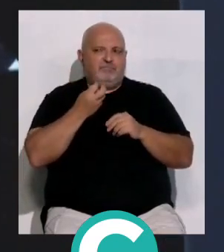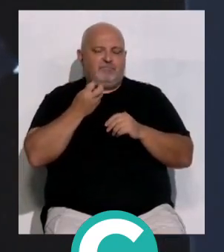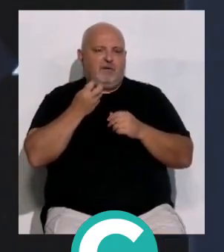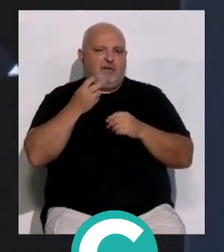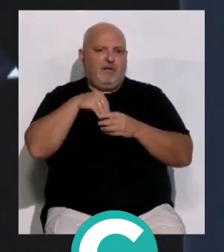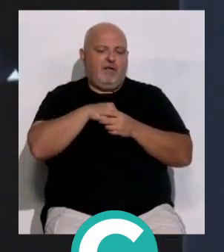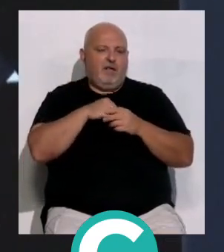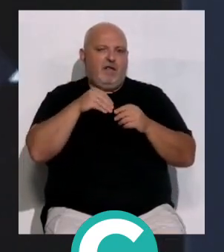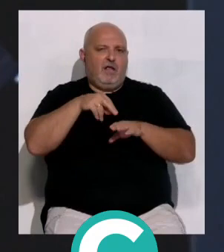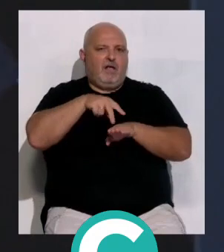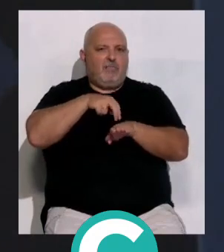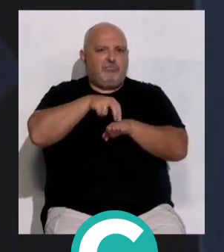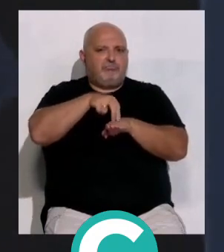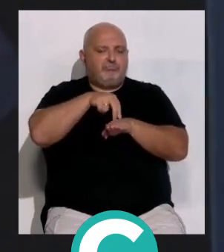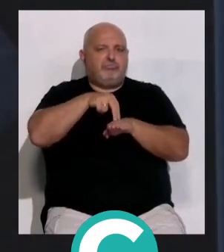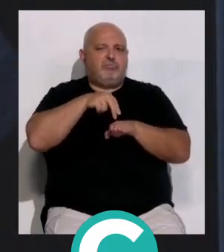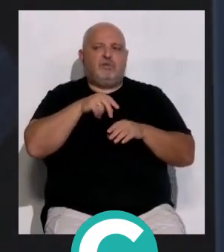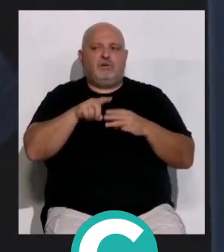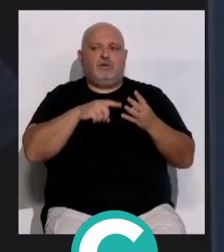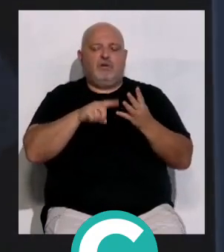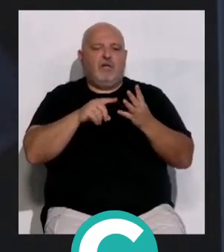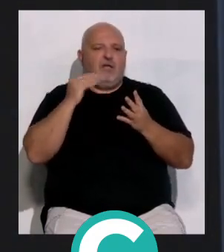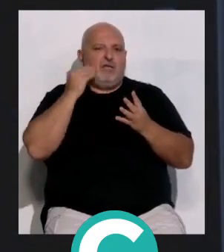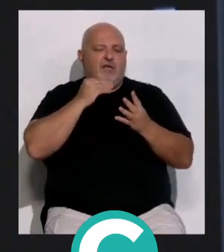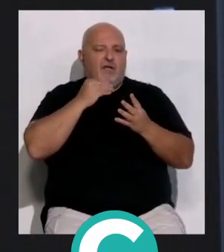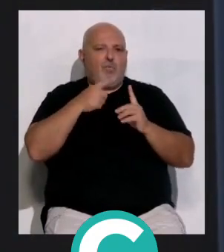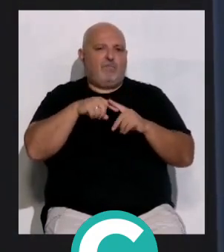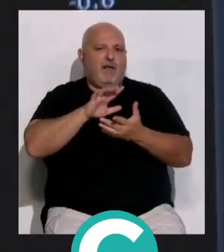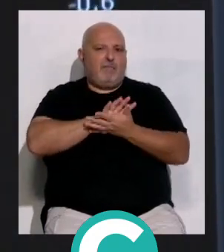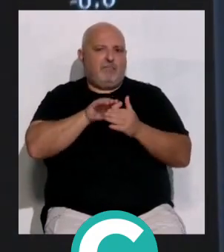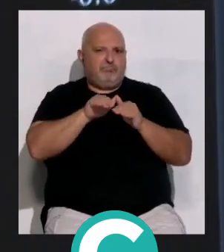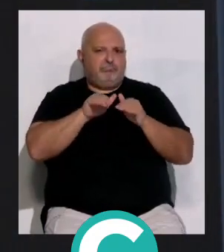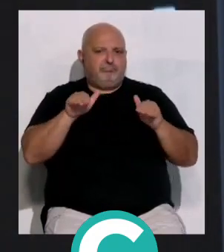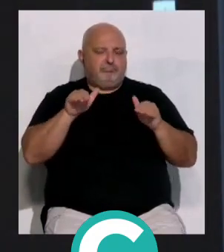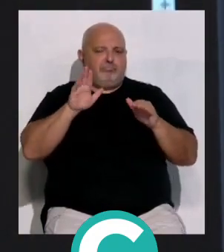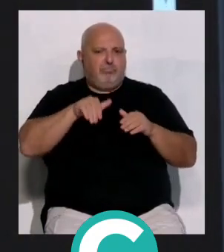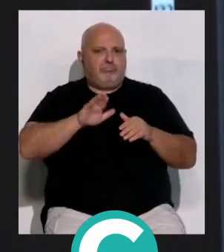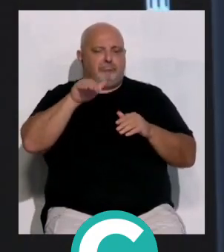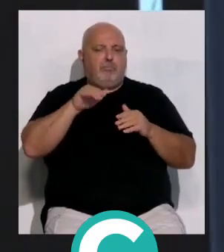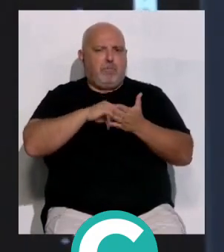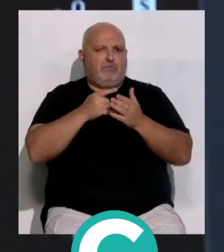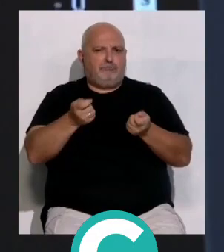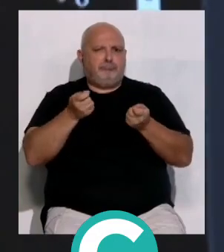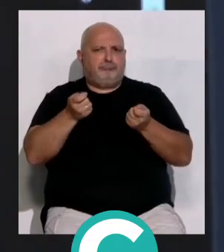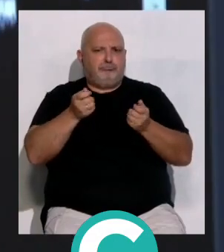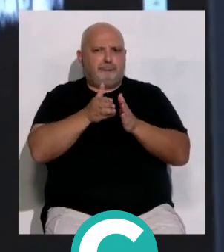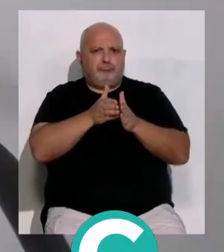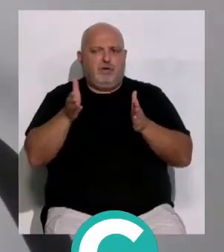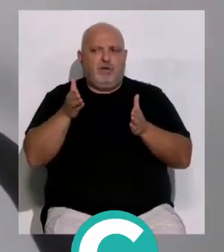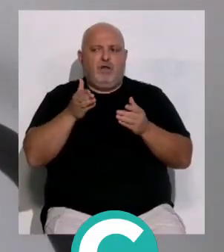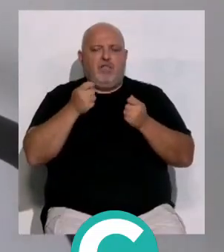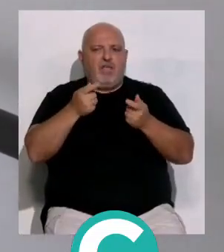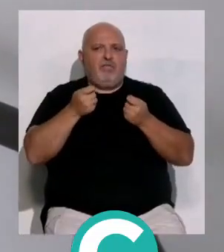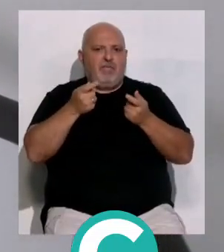tapiz rodante o en cicloergómetro, y luego un enfriamiento y vuelta a la calma. Entonces, en esa planificación, pues vamos a dosificar